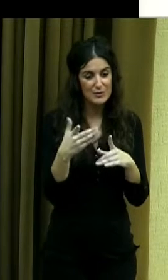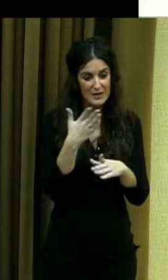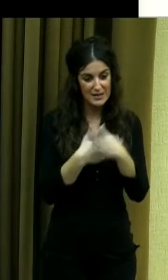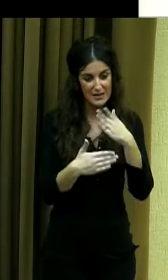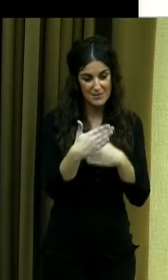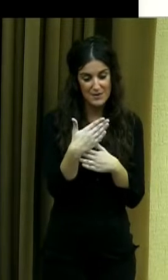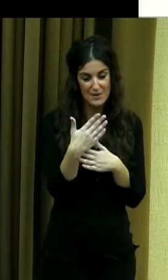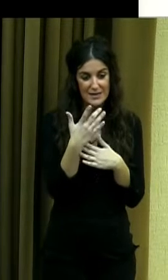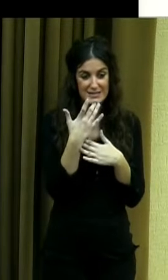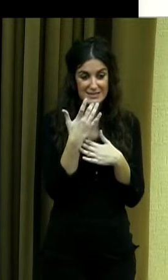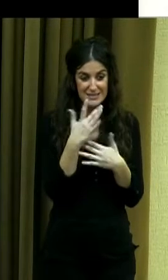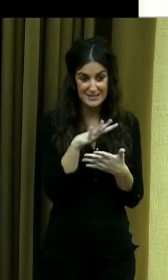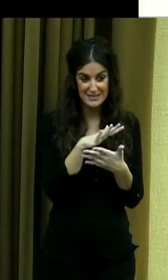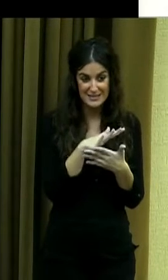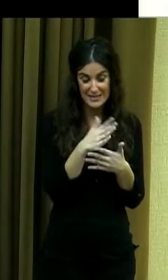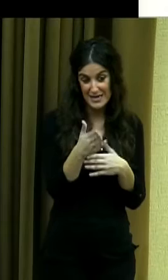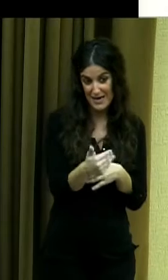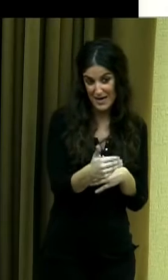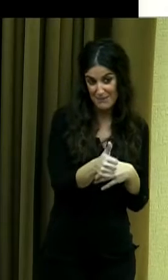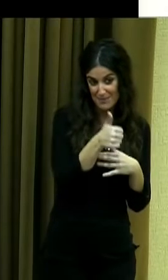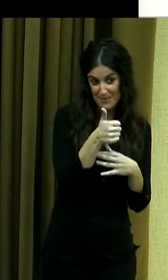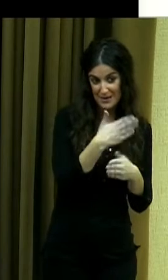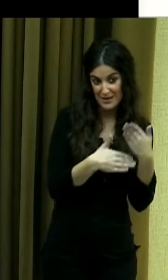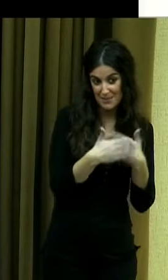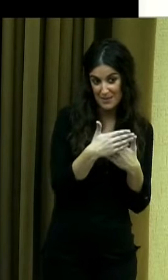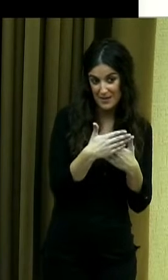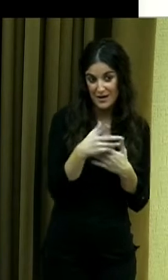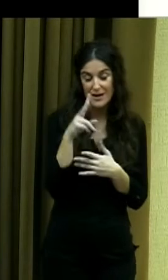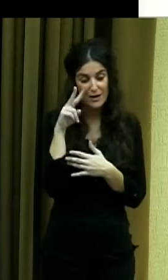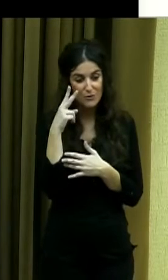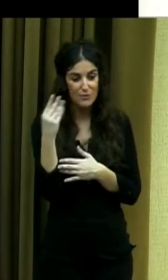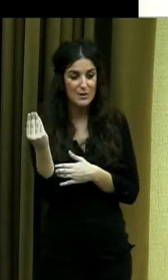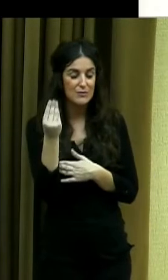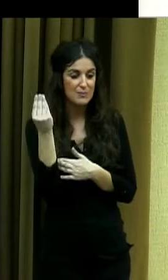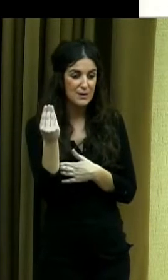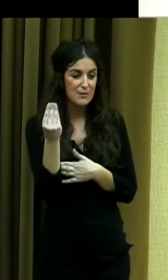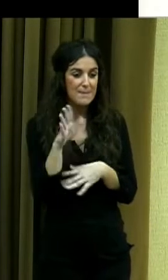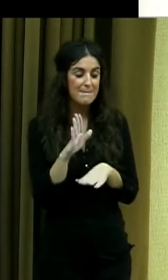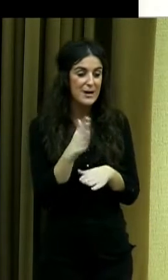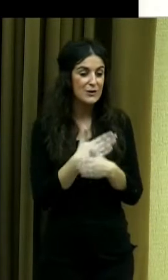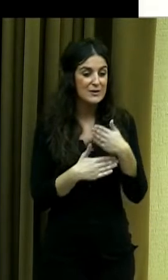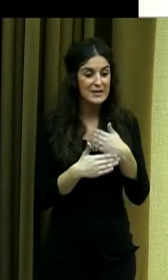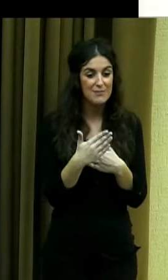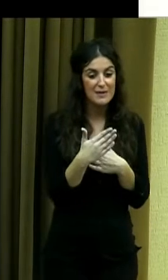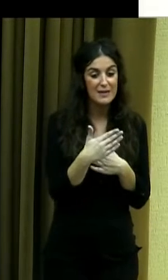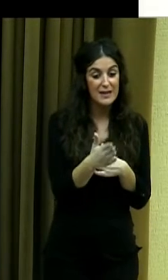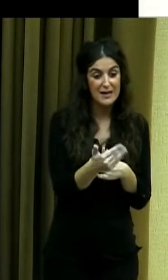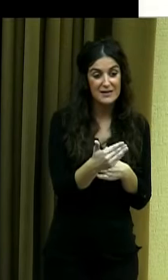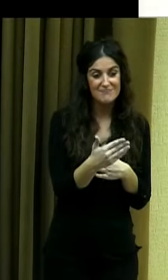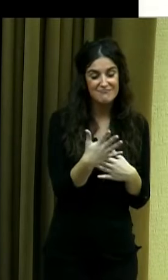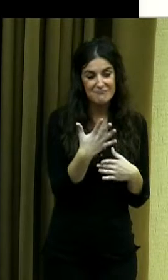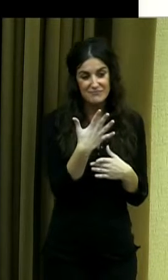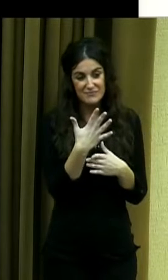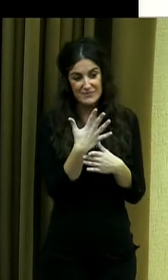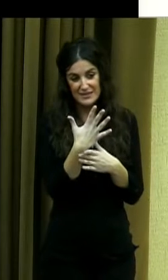repetir, cuanto más grave es la discapacidad, más fácilmente vamos a reconocerla. Pero en los casos de discapacidad leve el margen de error va a ser